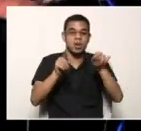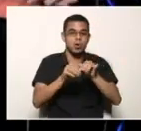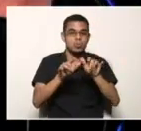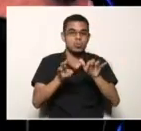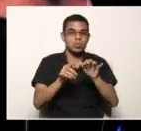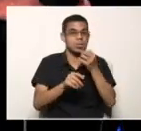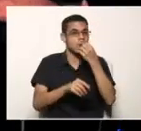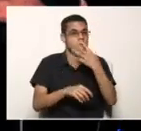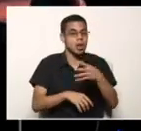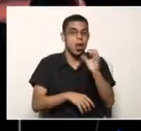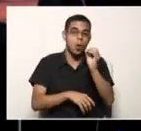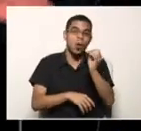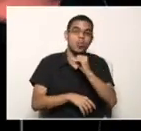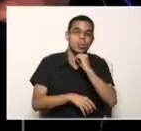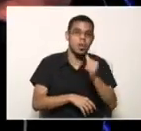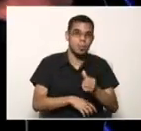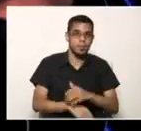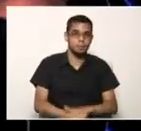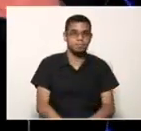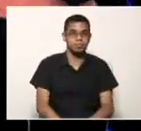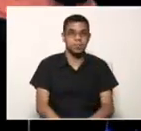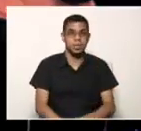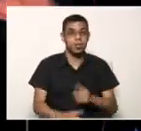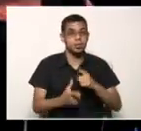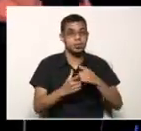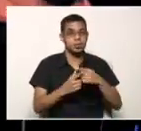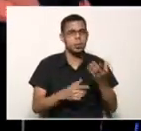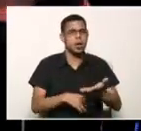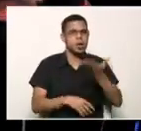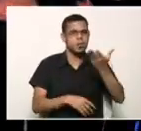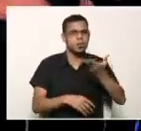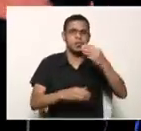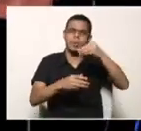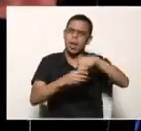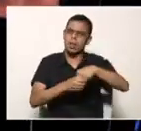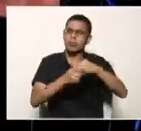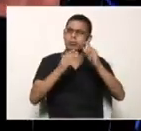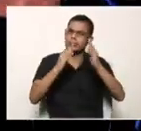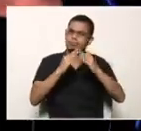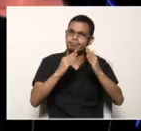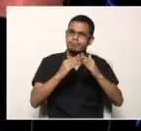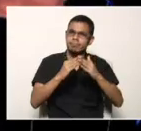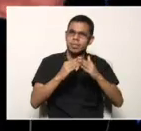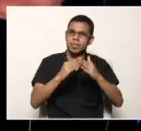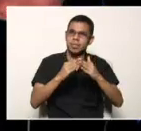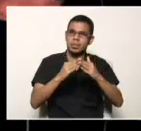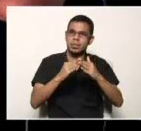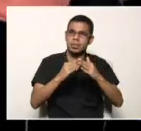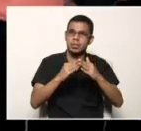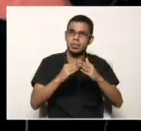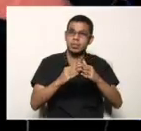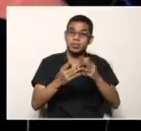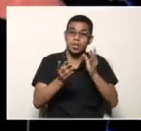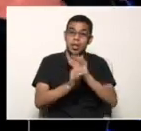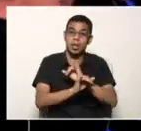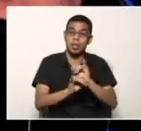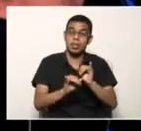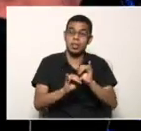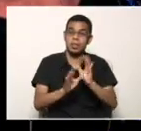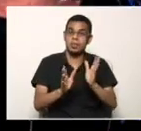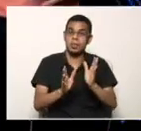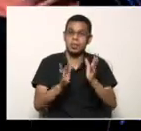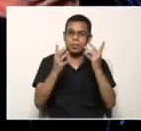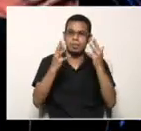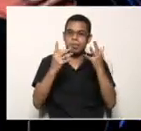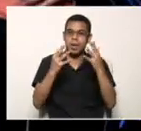de cuarentena. Por eso en estos momentos lo más importante es quedarse en casa. De esta manera ponemos fin por el día de hoy a su sección